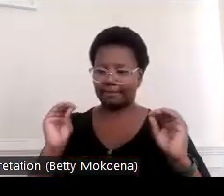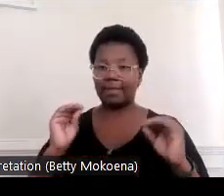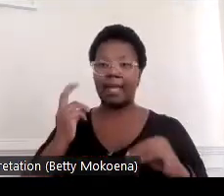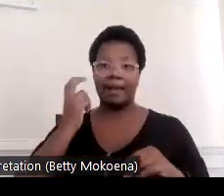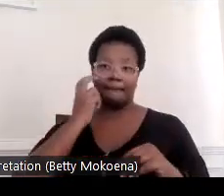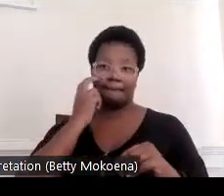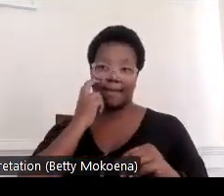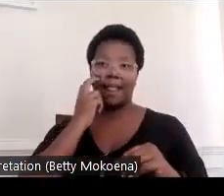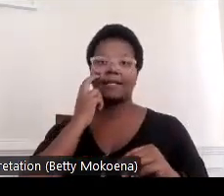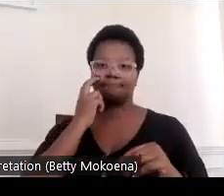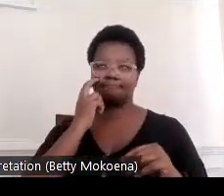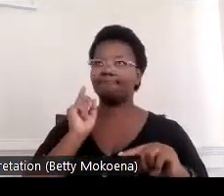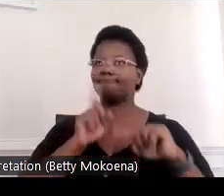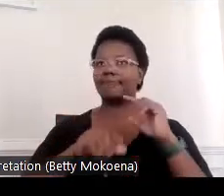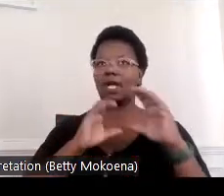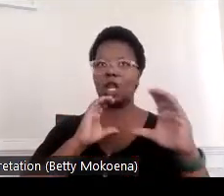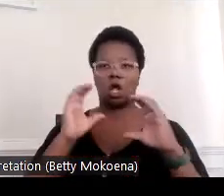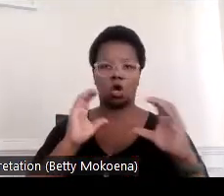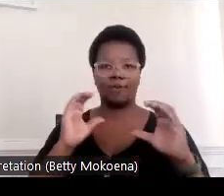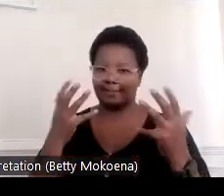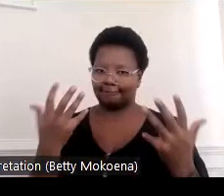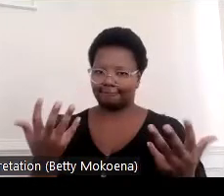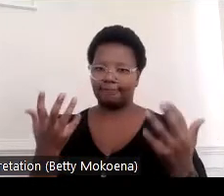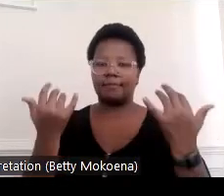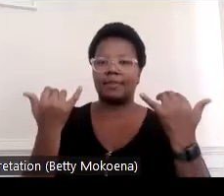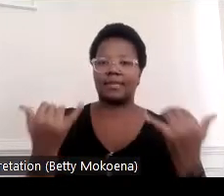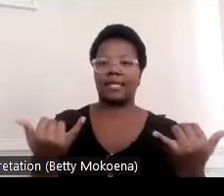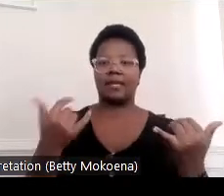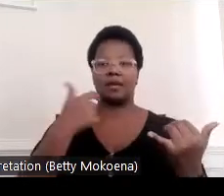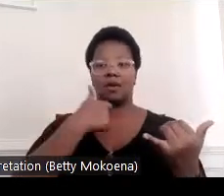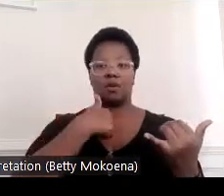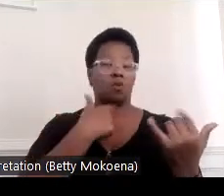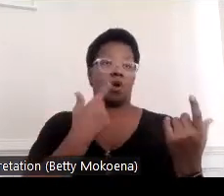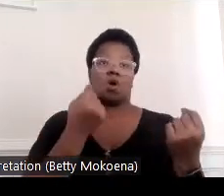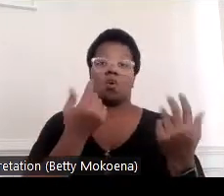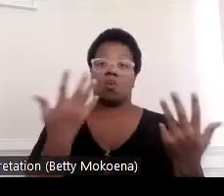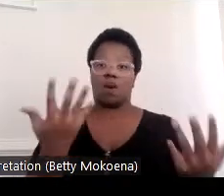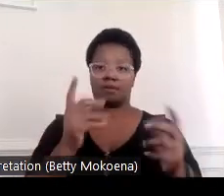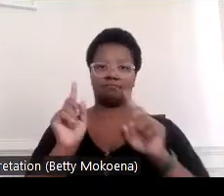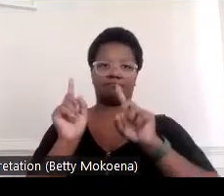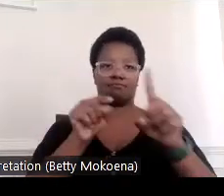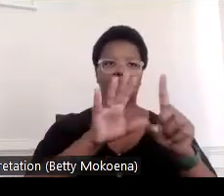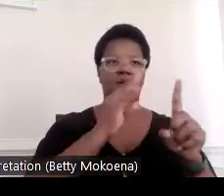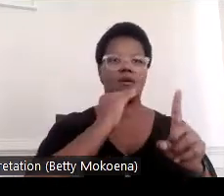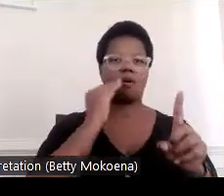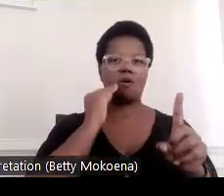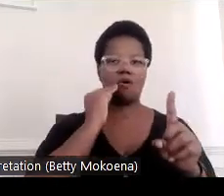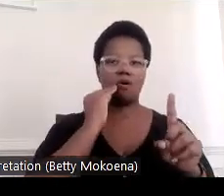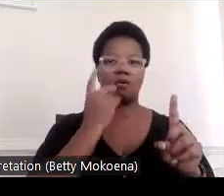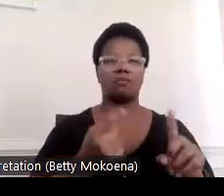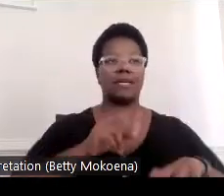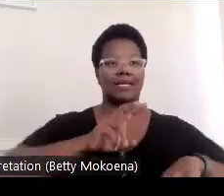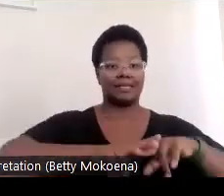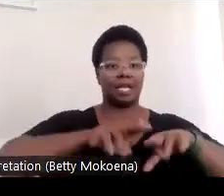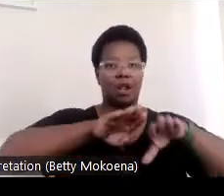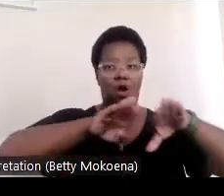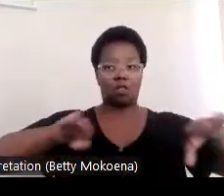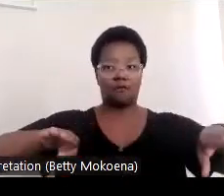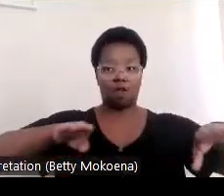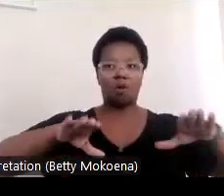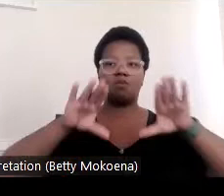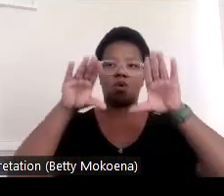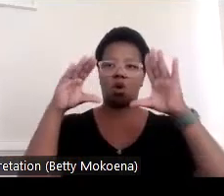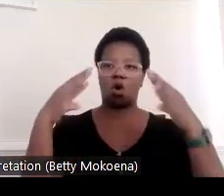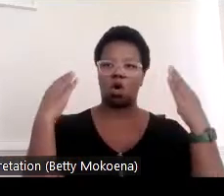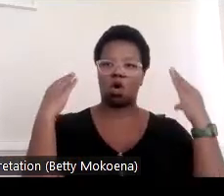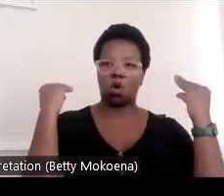formal y también era ciego y para su junta de planificación centrada la persona nos fuimos a su hogar